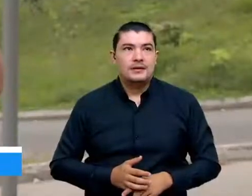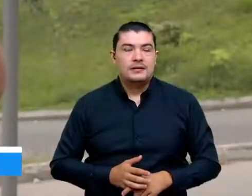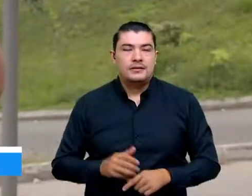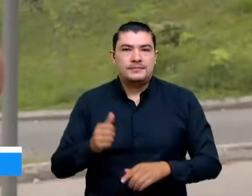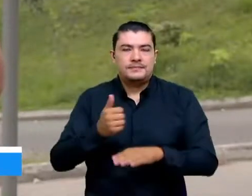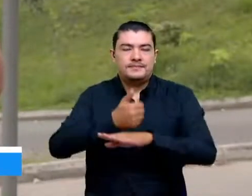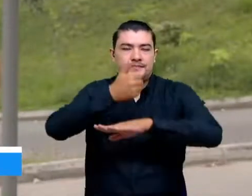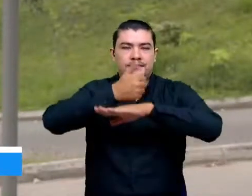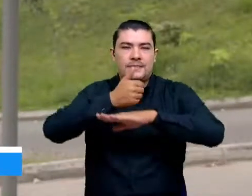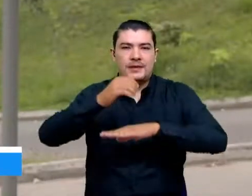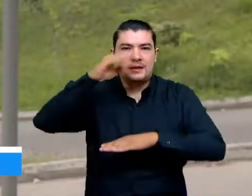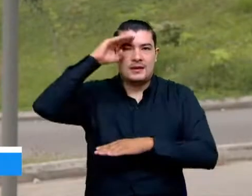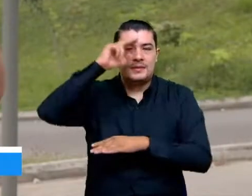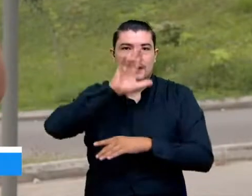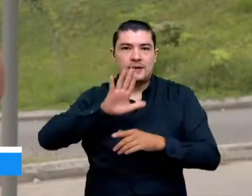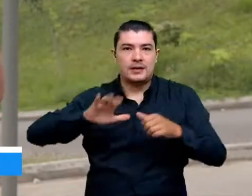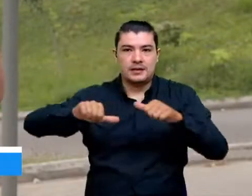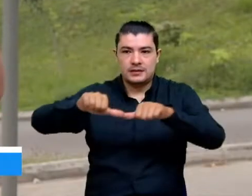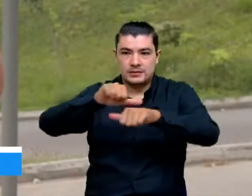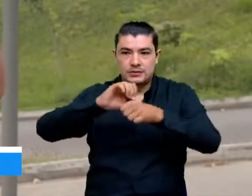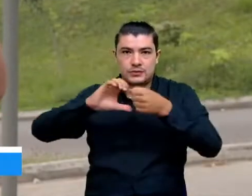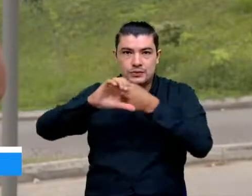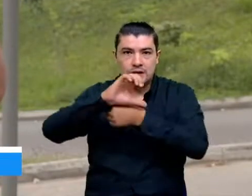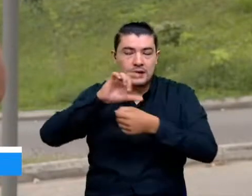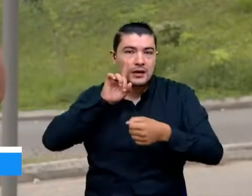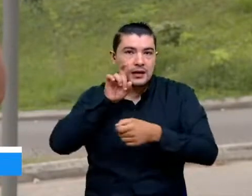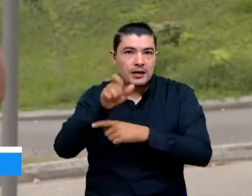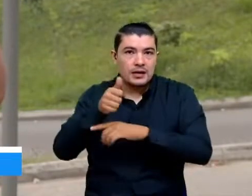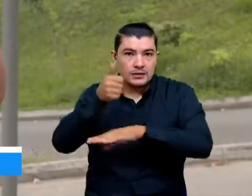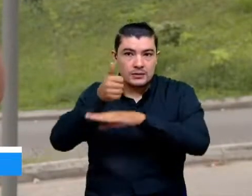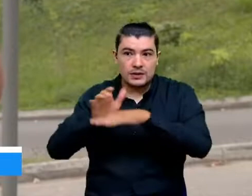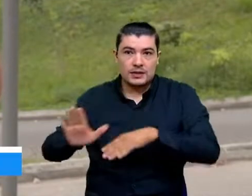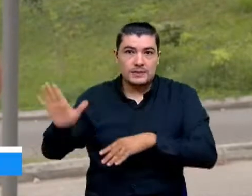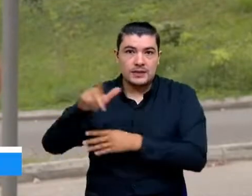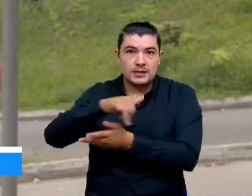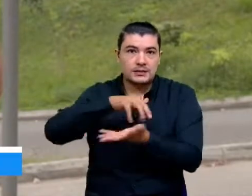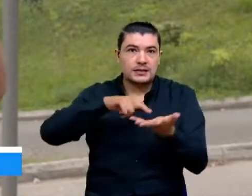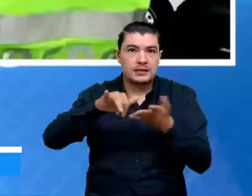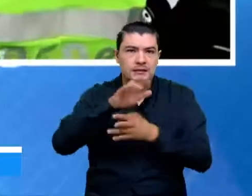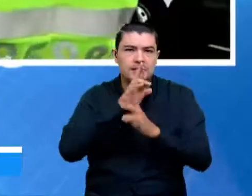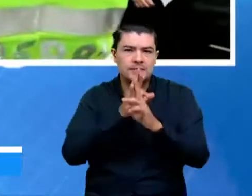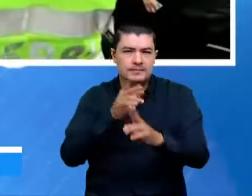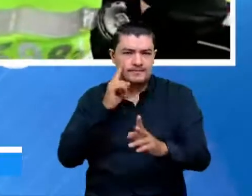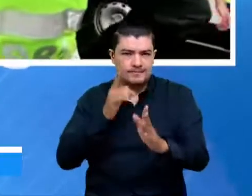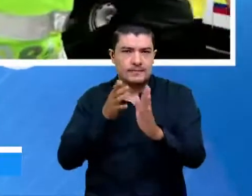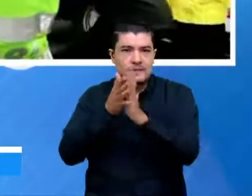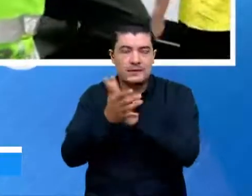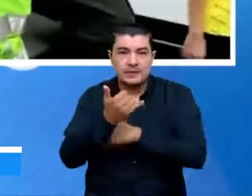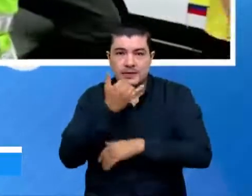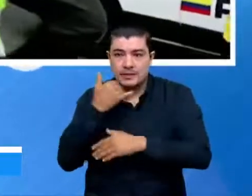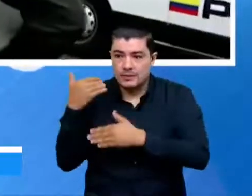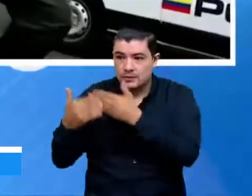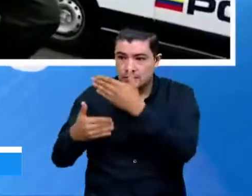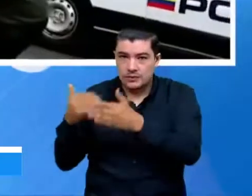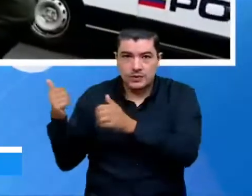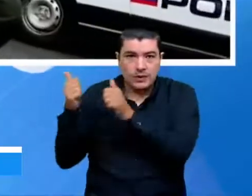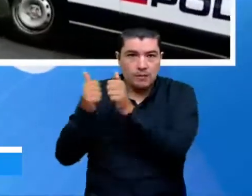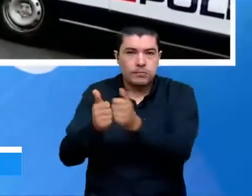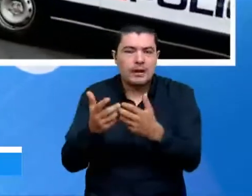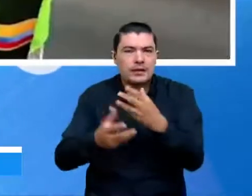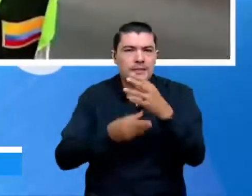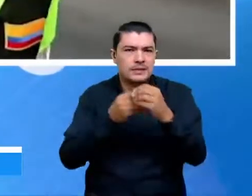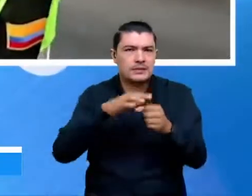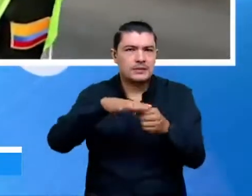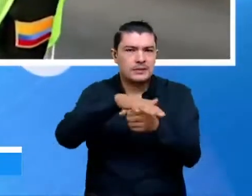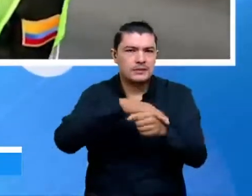Las autoridades de policía del área metropolitana de Bucaramanga y del departamento de Santander también entregaron un balance del acompañamiento que se realizó y de la situación